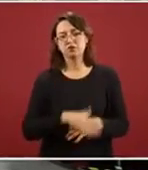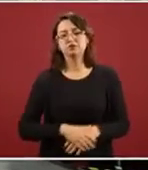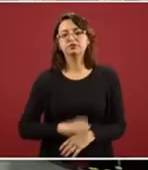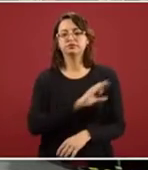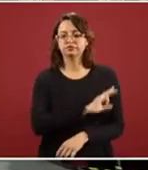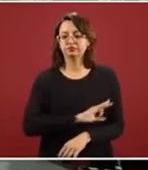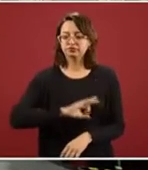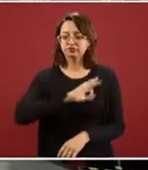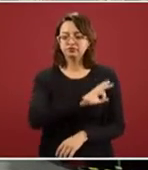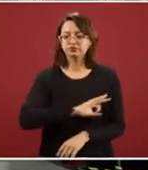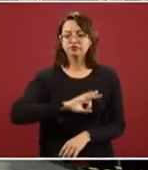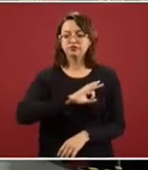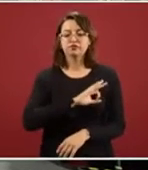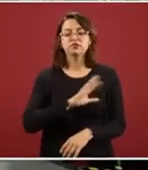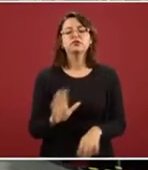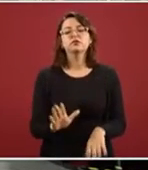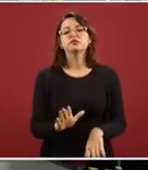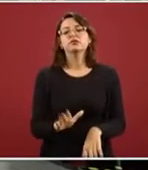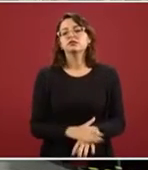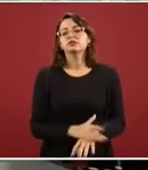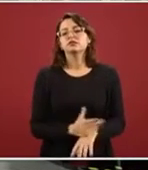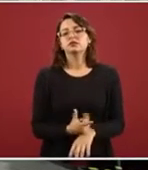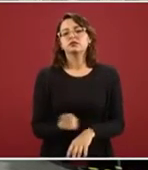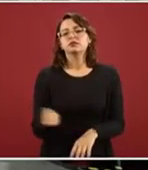felicidades, porque